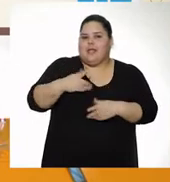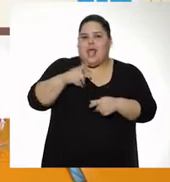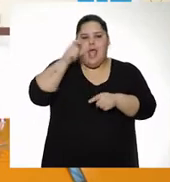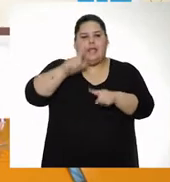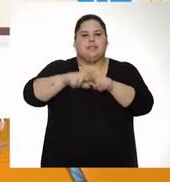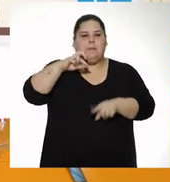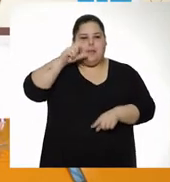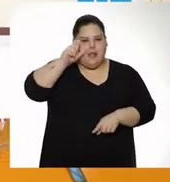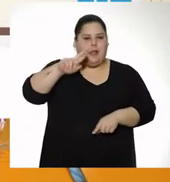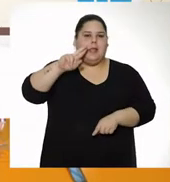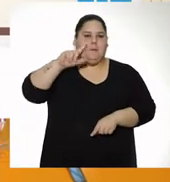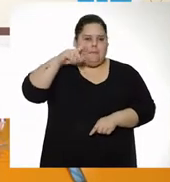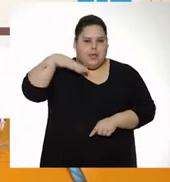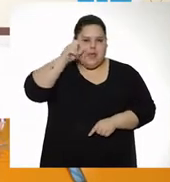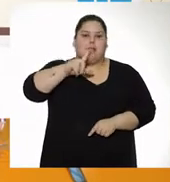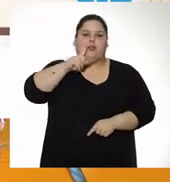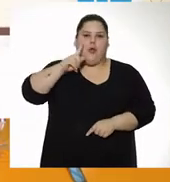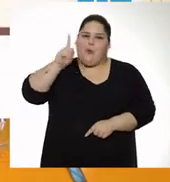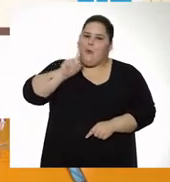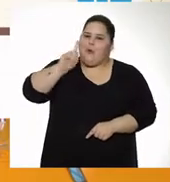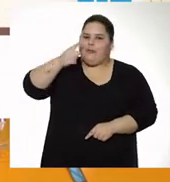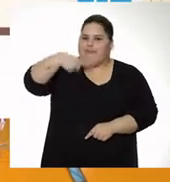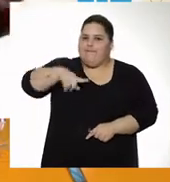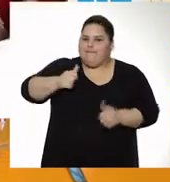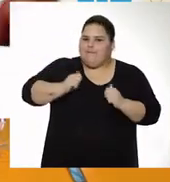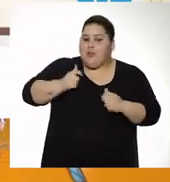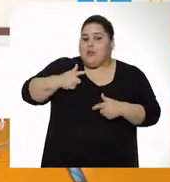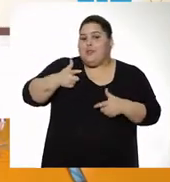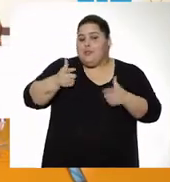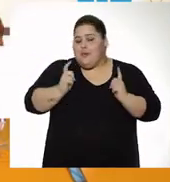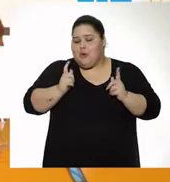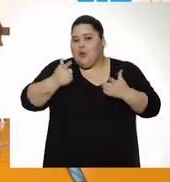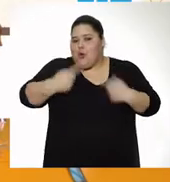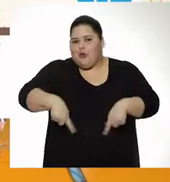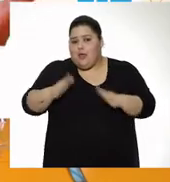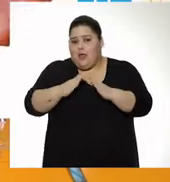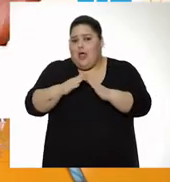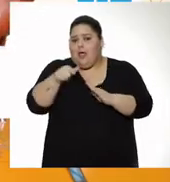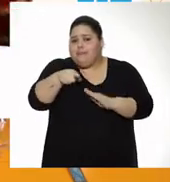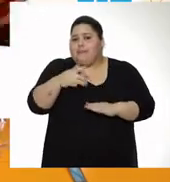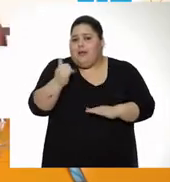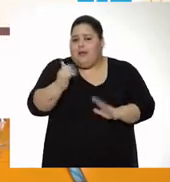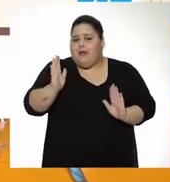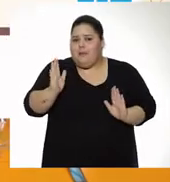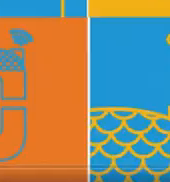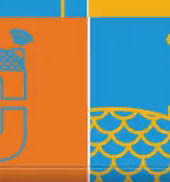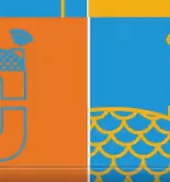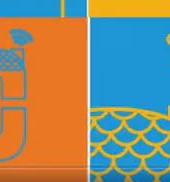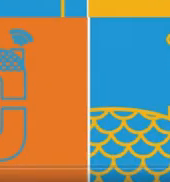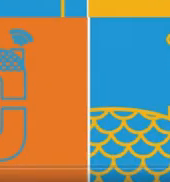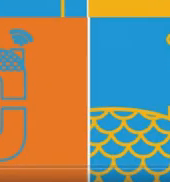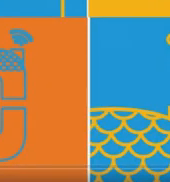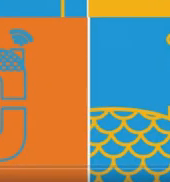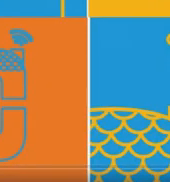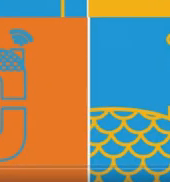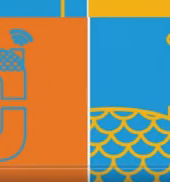esperando. Y además de ser divertido, lo pueden hacer con cosas que tenemos en casa. Fíjense, muy sencillo.